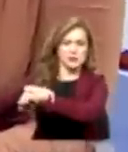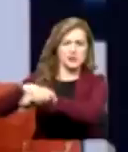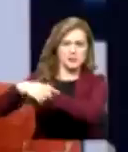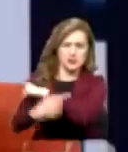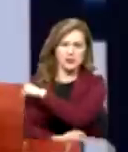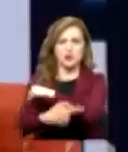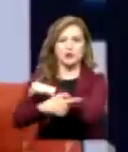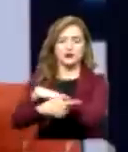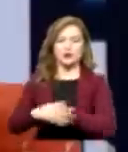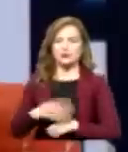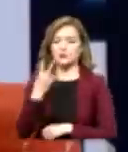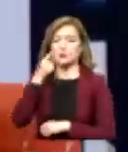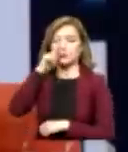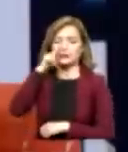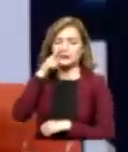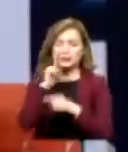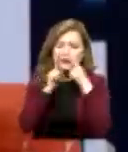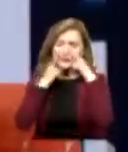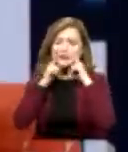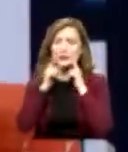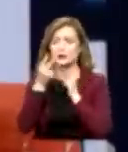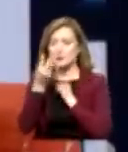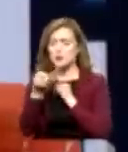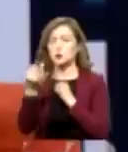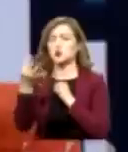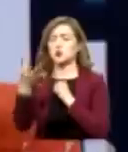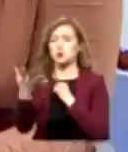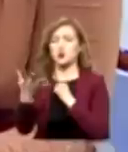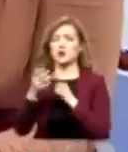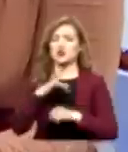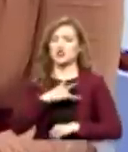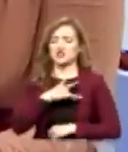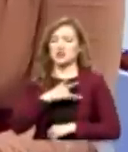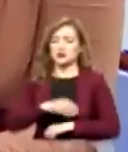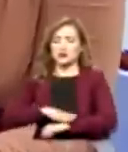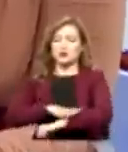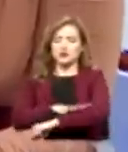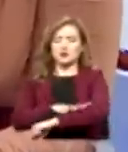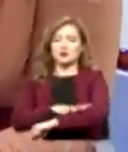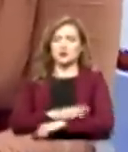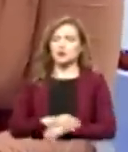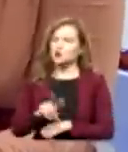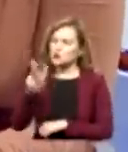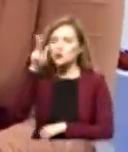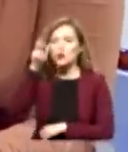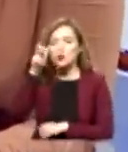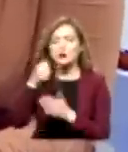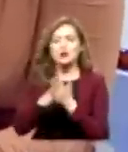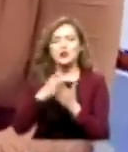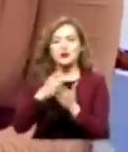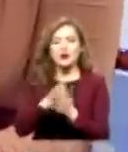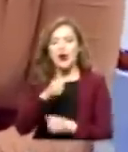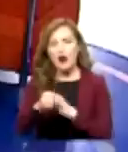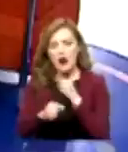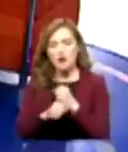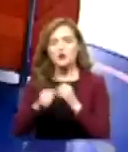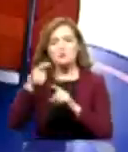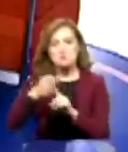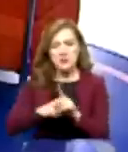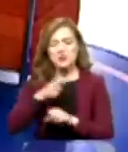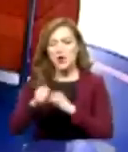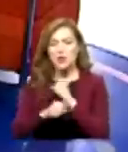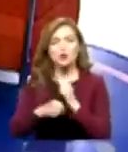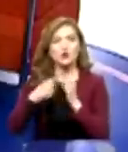sigue conmoviendo el corazón tu caso e indignando. ¿Crees que hoy con lo que has logrado después de todos estos meses y